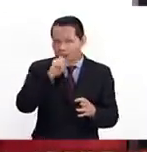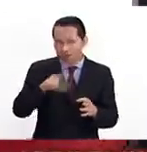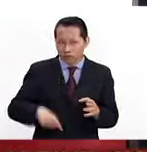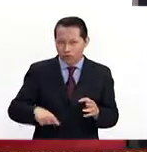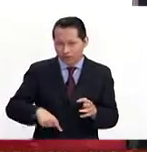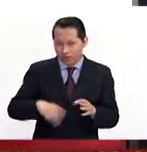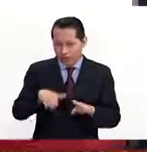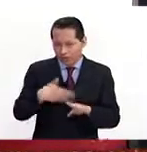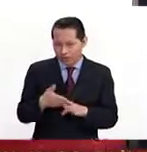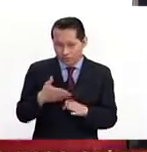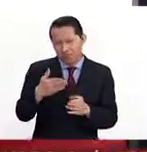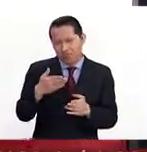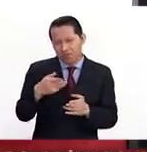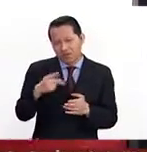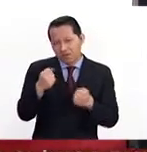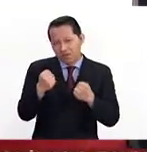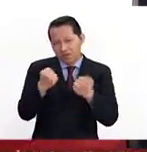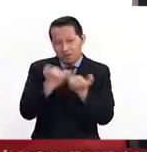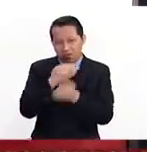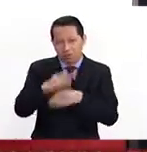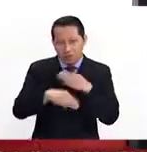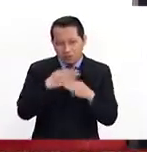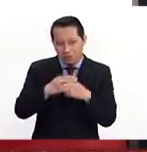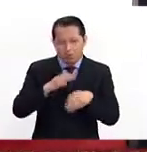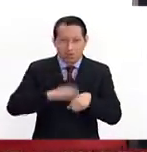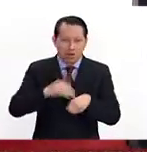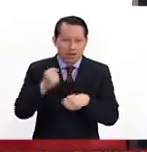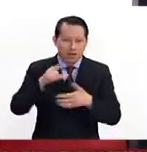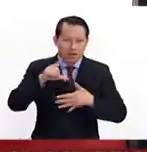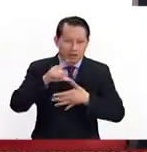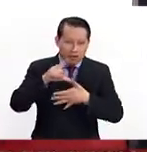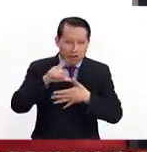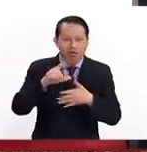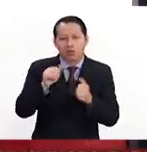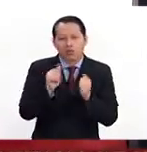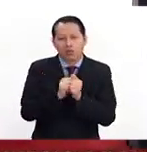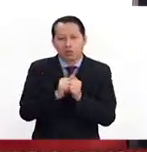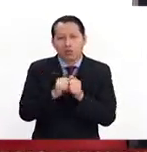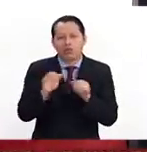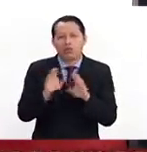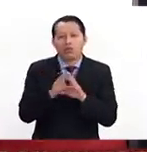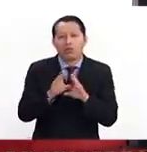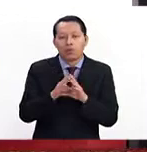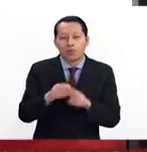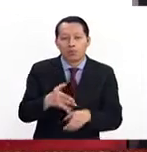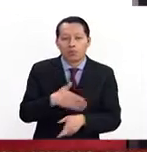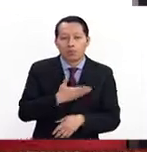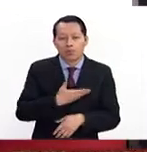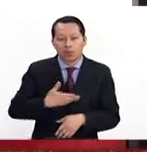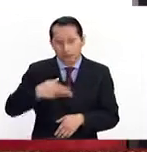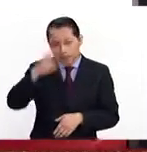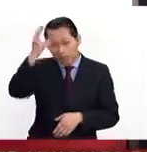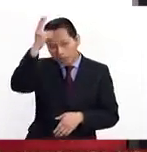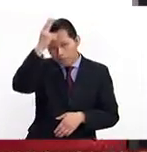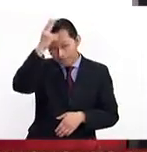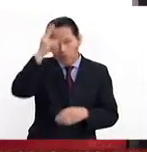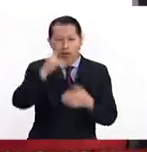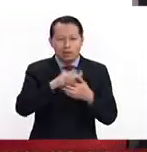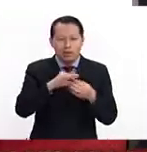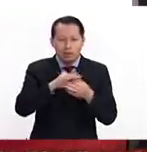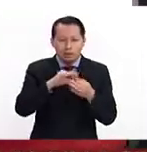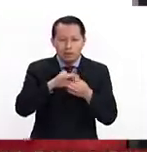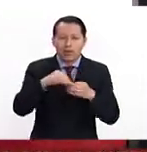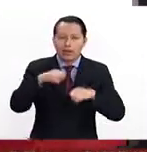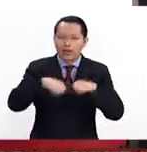contundentes en todo el mundo, especialmente en América Latina, con parte del presidente de Perú, Kuczynski, que inmediatamente retiró